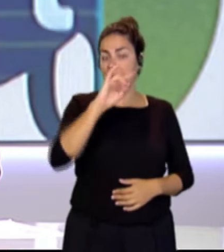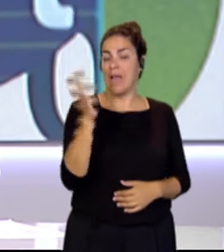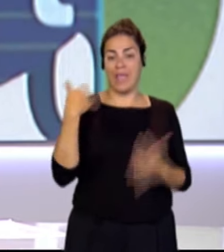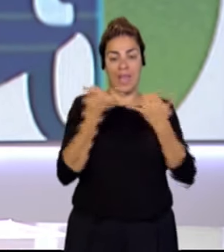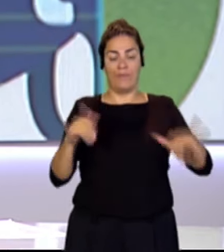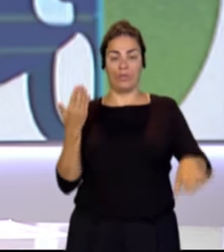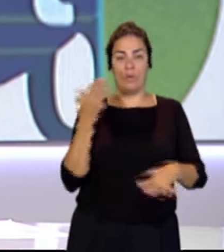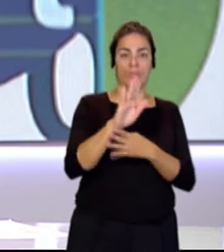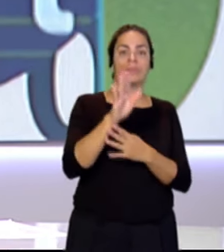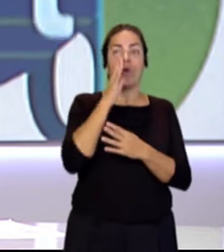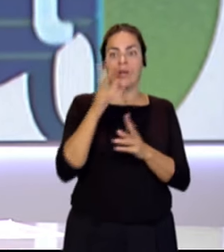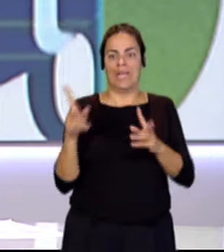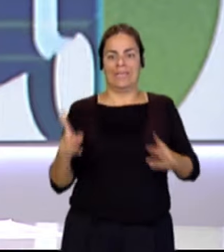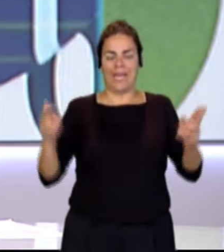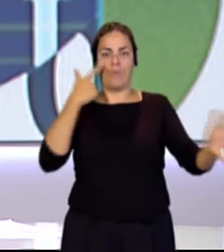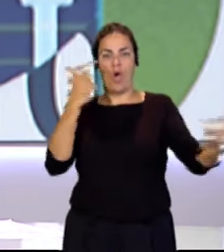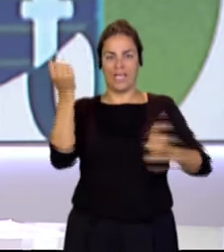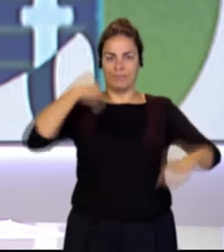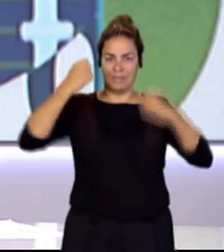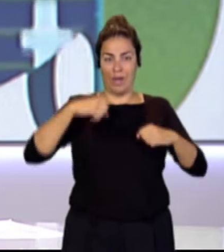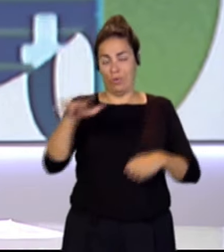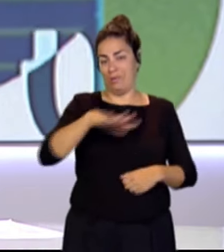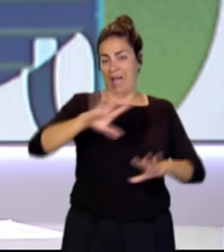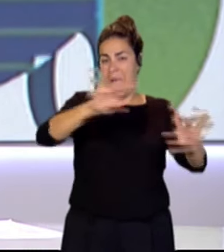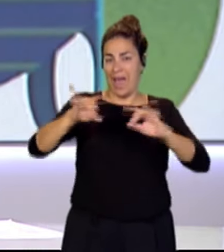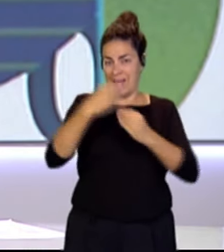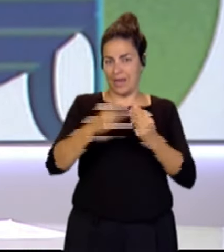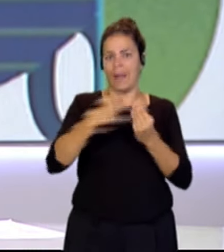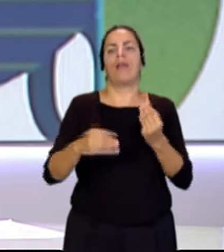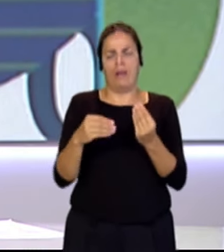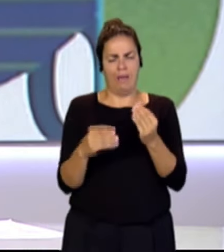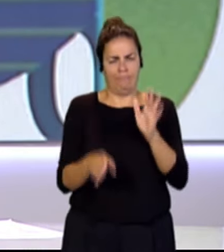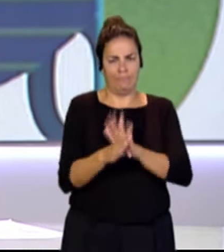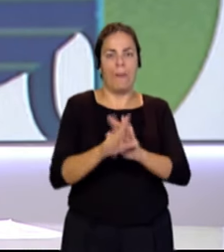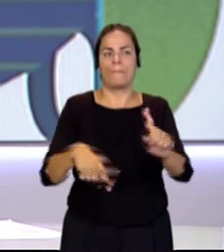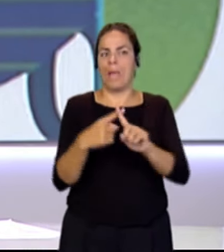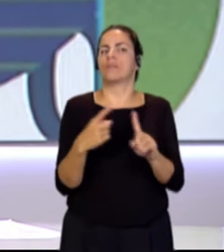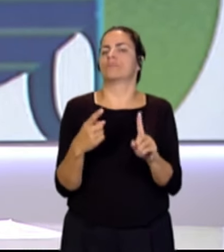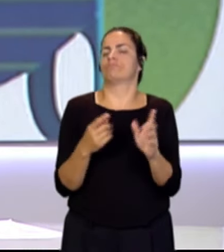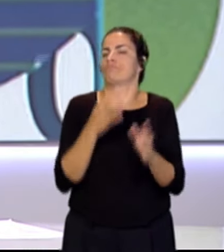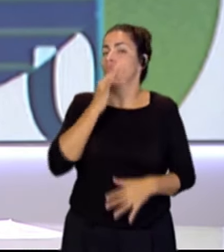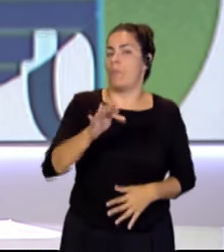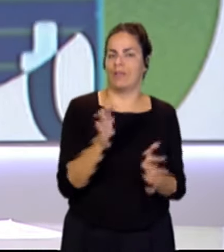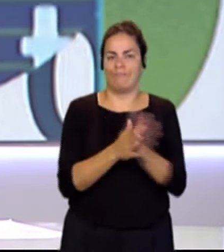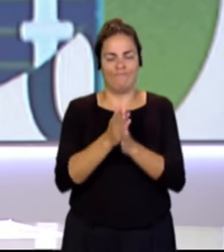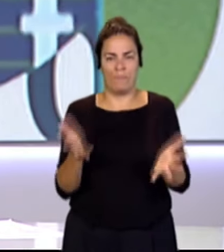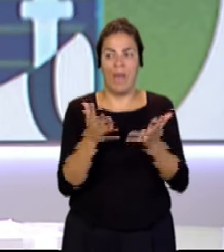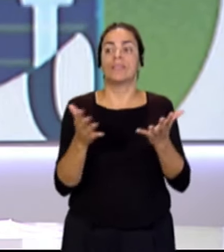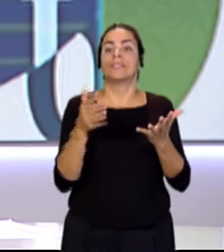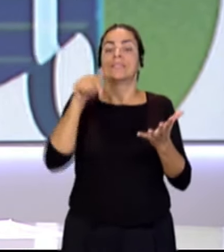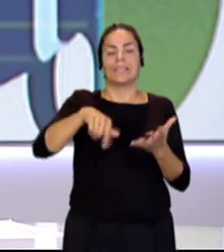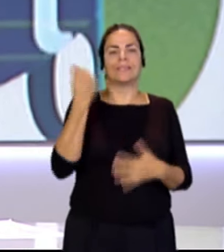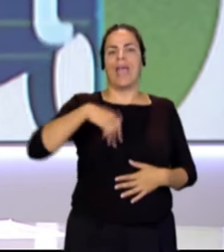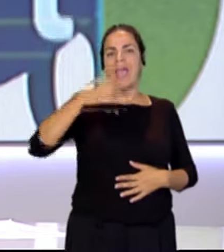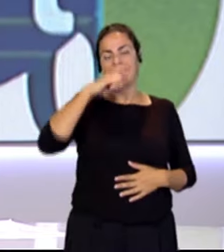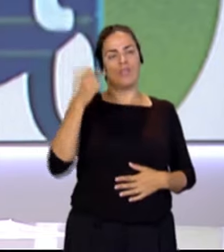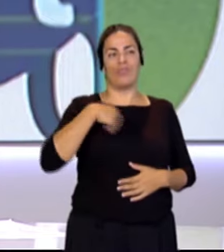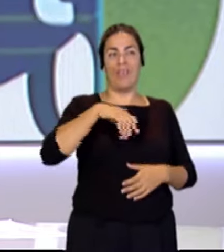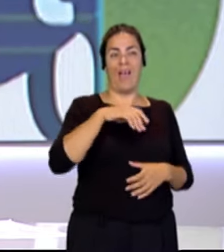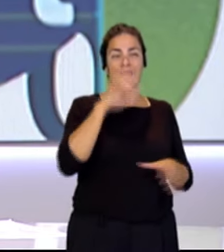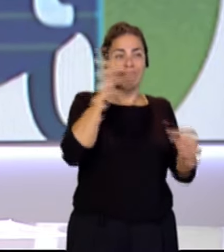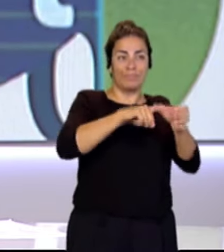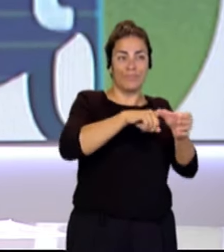mantiene el tramo espectáculo en el gran canaria arena Y promete más alicientes este Rally cuelga las botas este año como miembro del rc del Campeonato